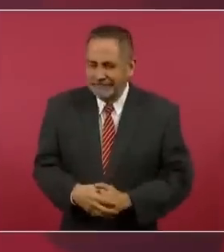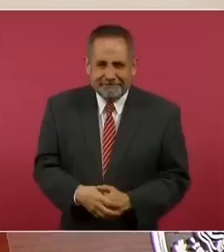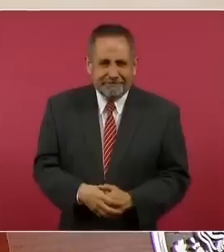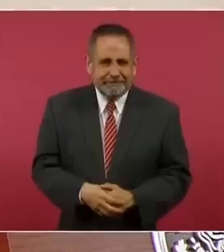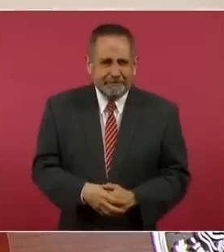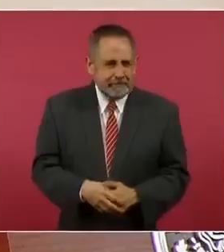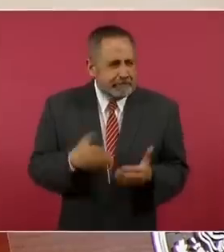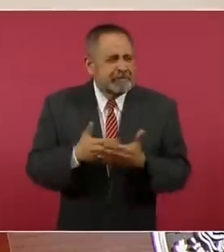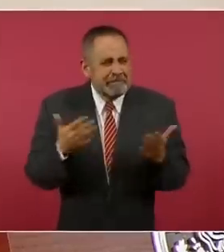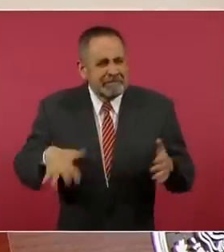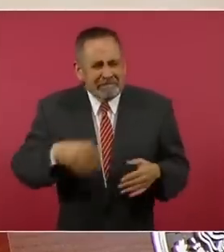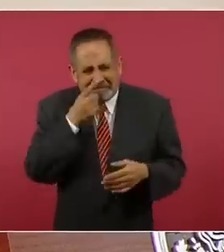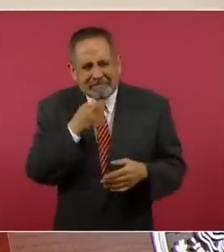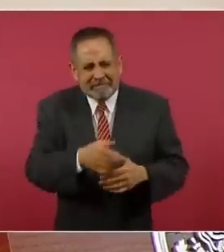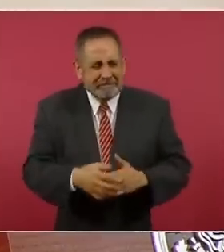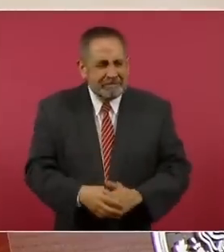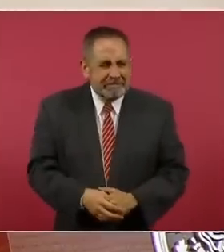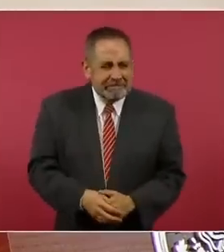¿Y ahora qué dice?